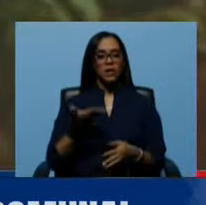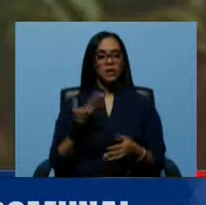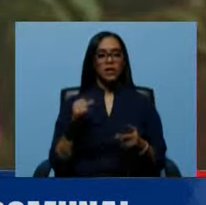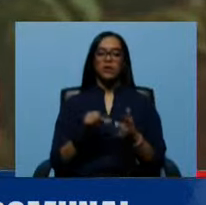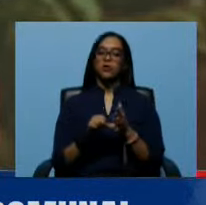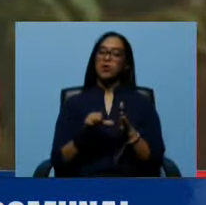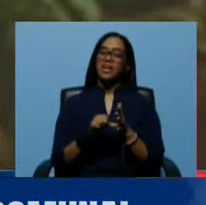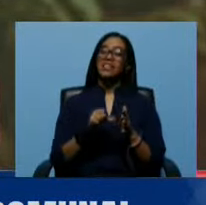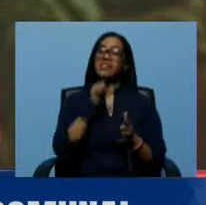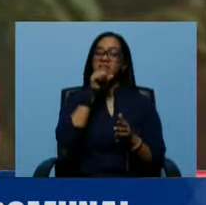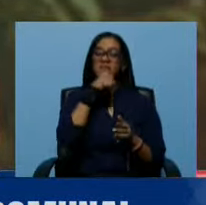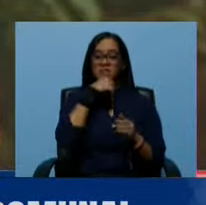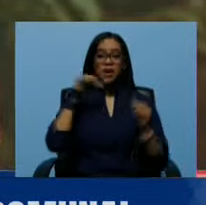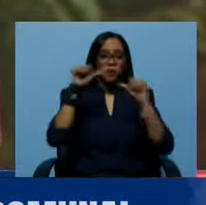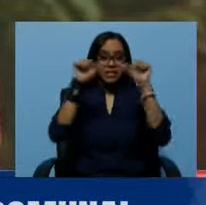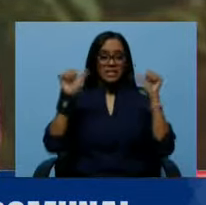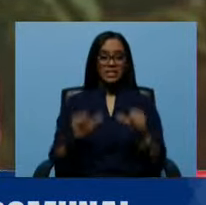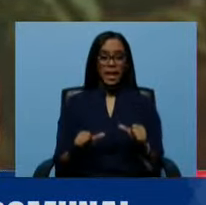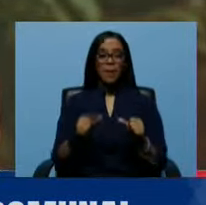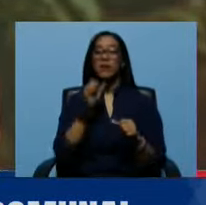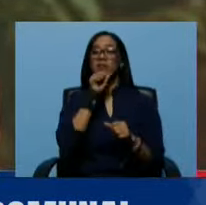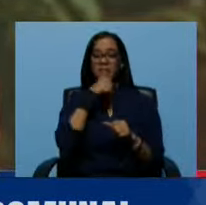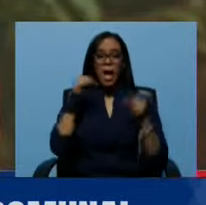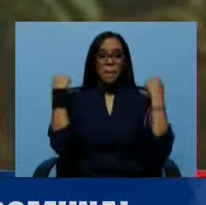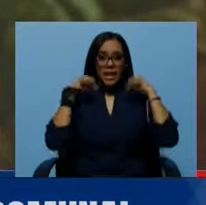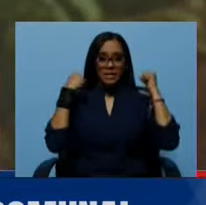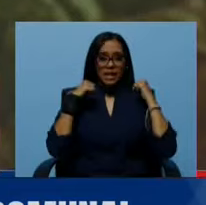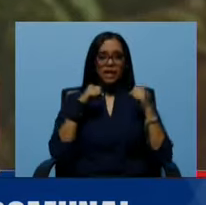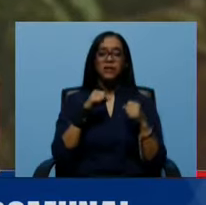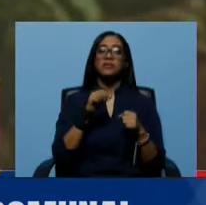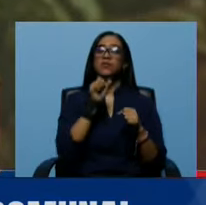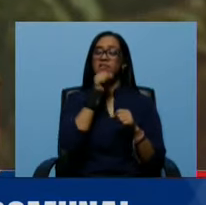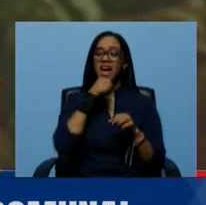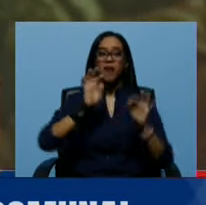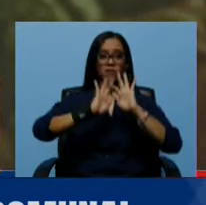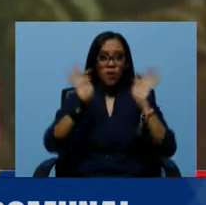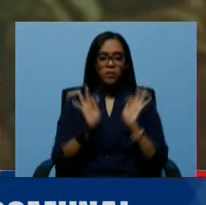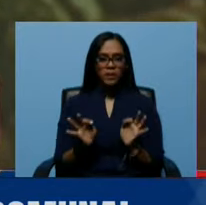viejo Estado, con sus viejas prácticas, con sus viejos métodos,